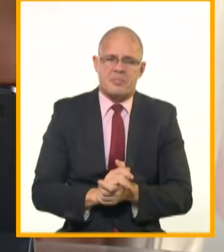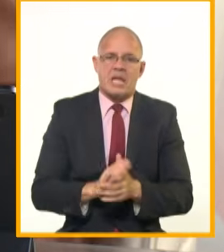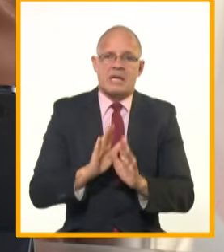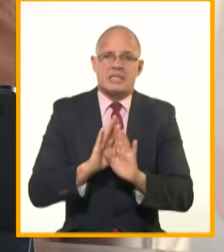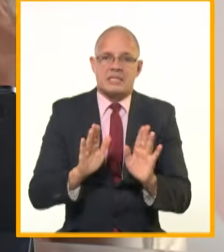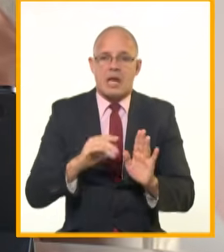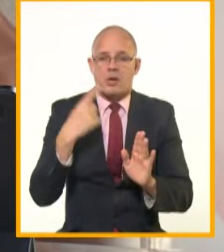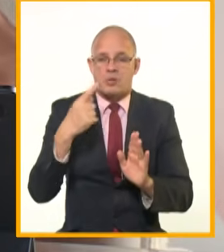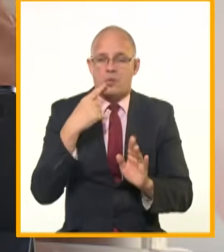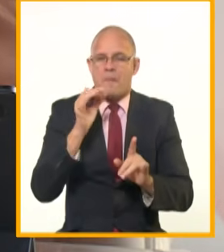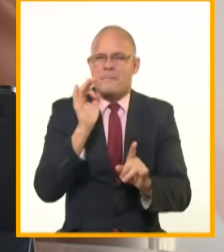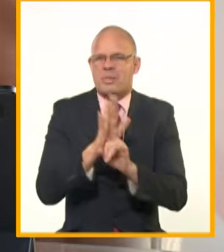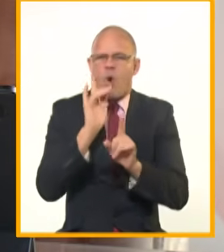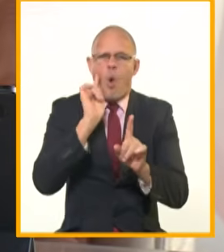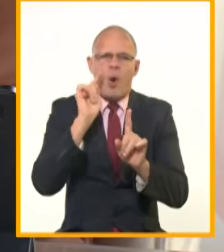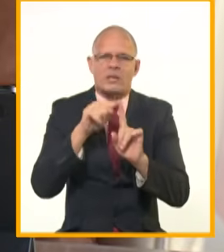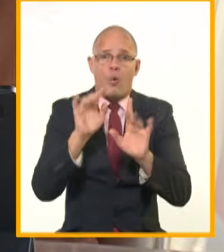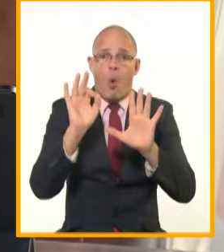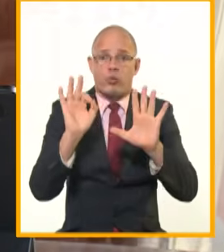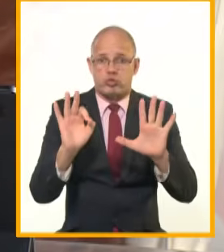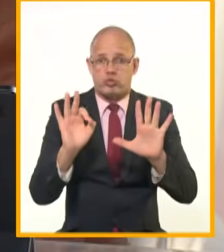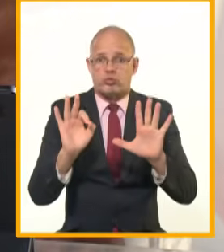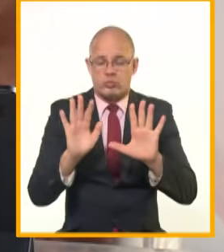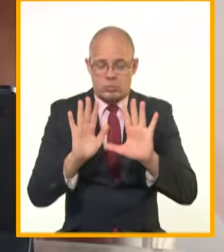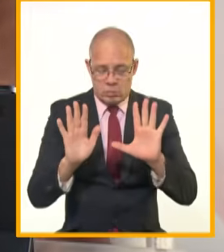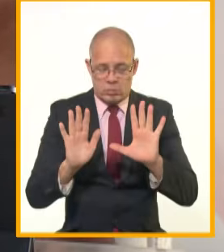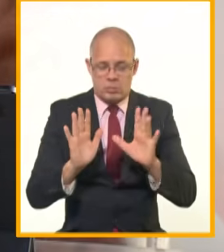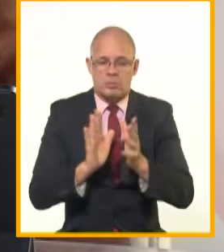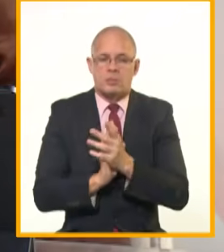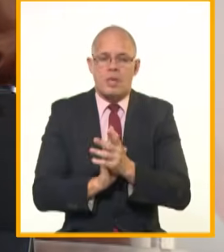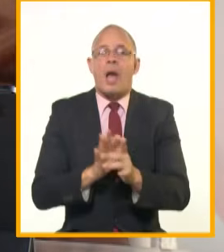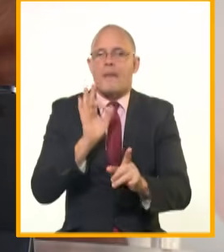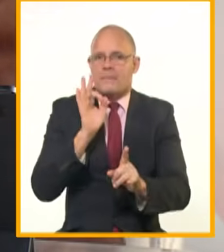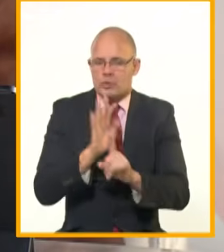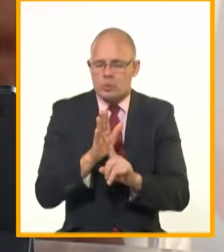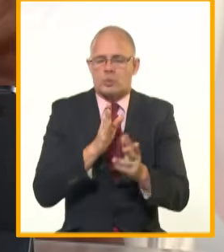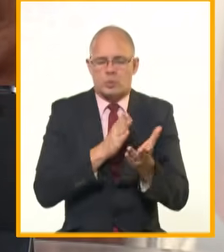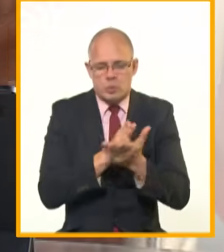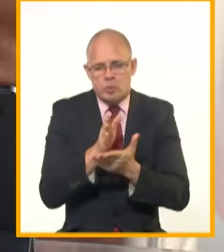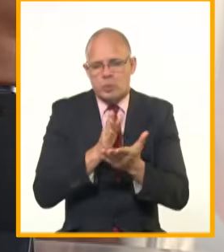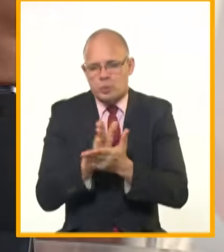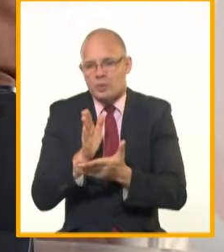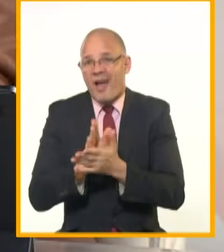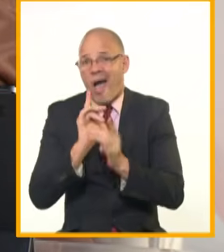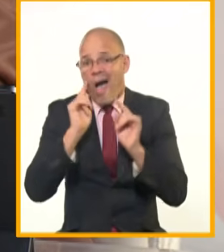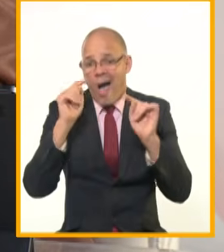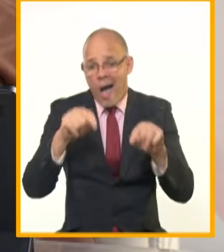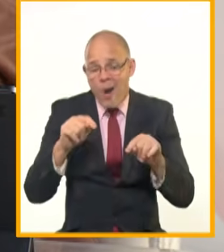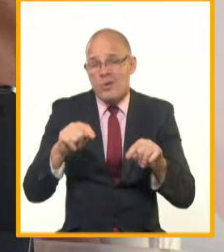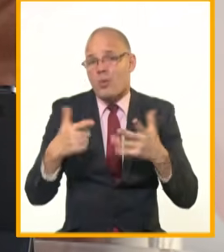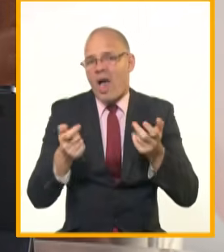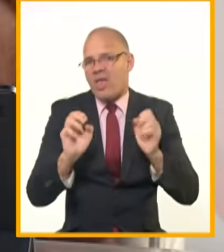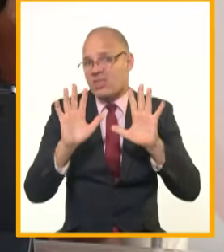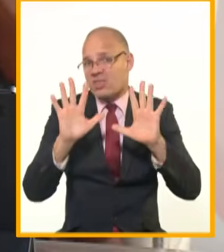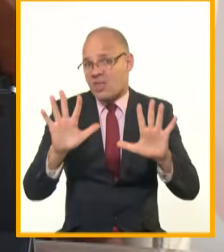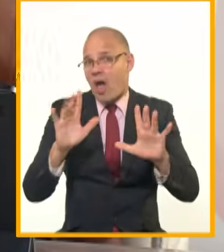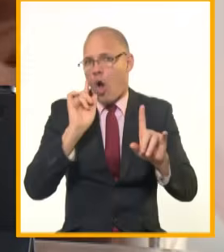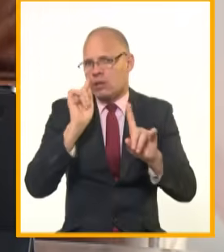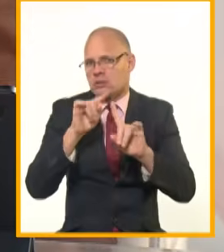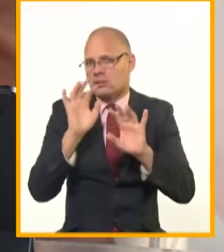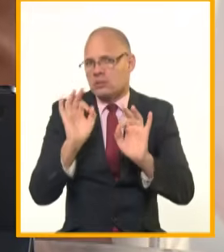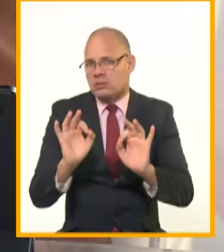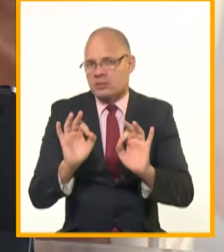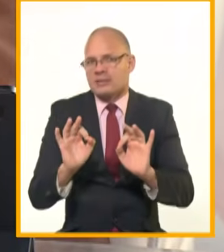los 8 objetivos del programa de gobierno, trabajamos también con esos indicadores. Y ahora con los 10 objetivos, la provincia